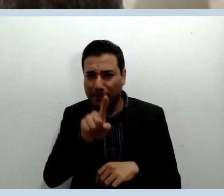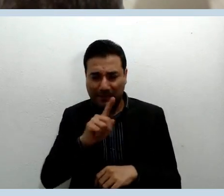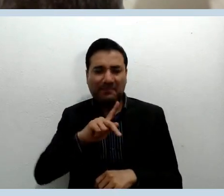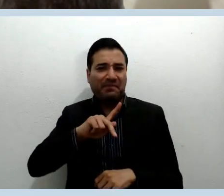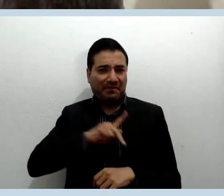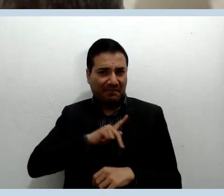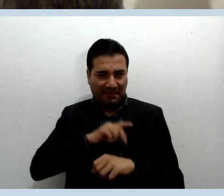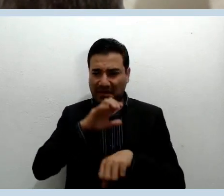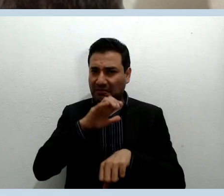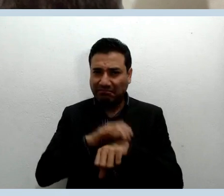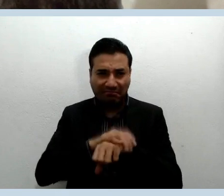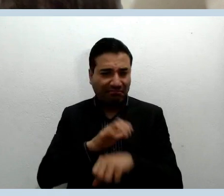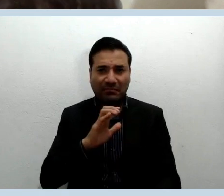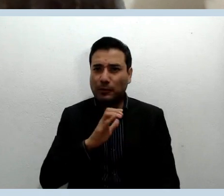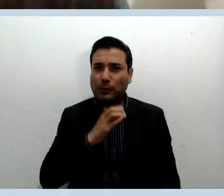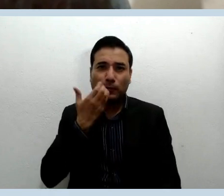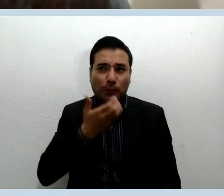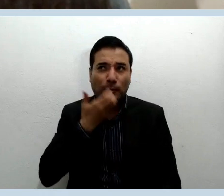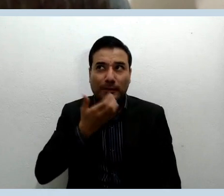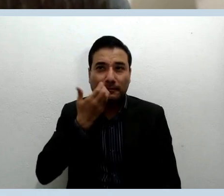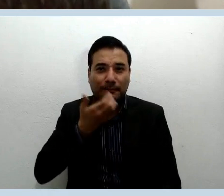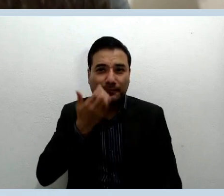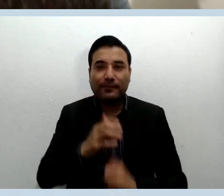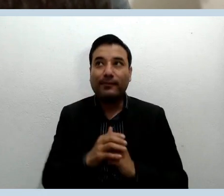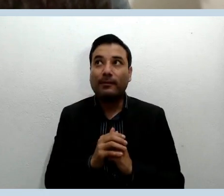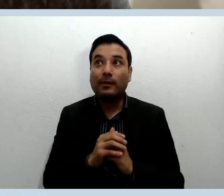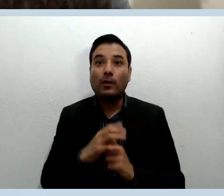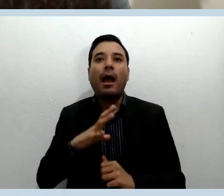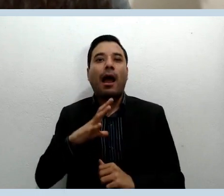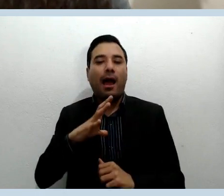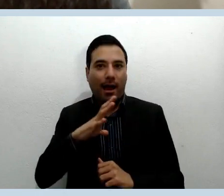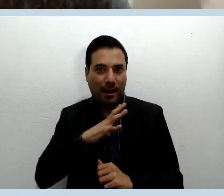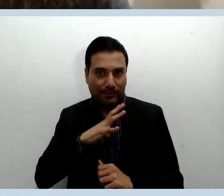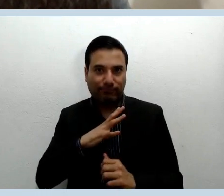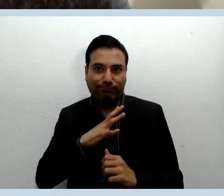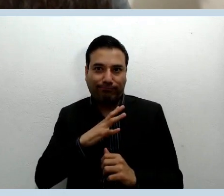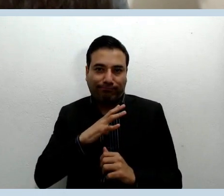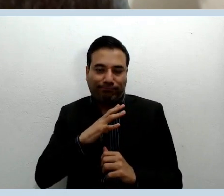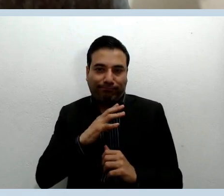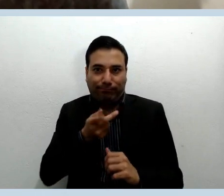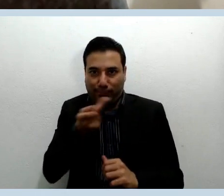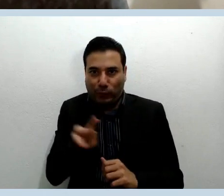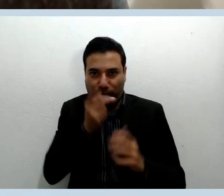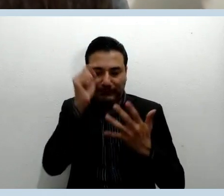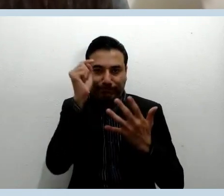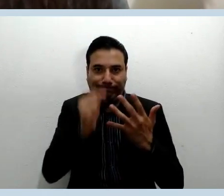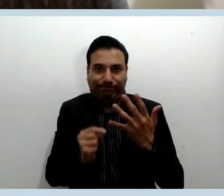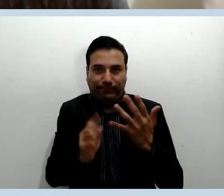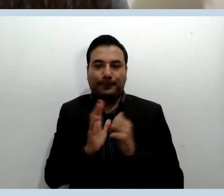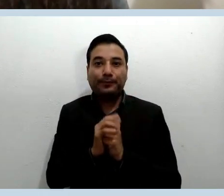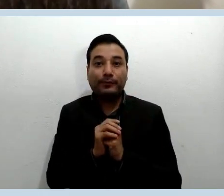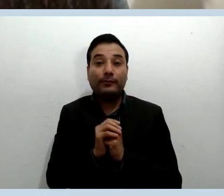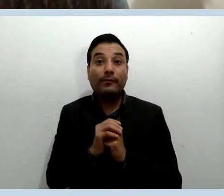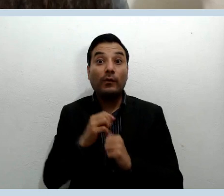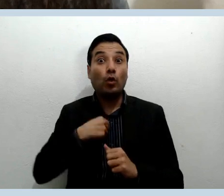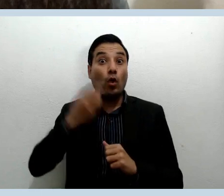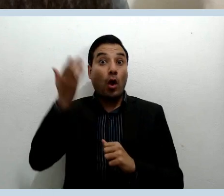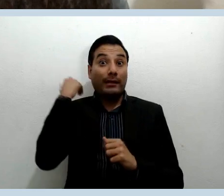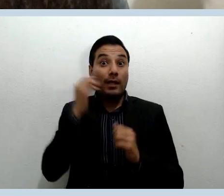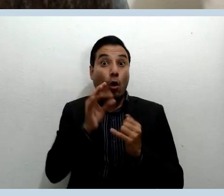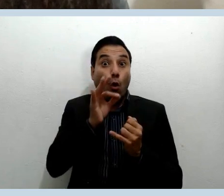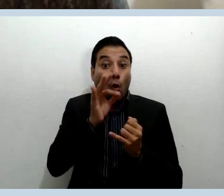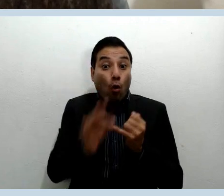eh Y aquí pues vienen varias Preguntas porque cuando estaba sucediendo esto yo estaba en mi último año de la carrera